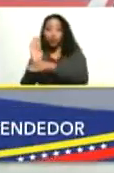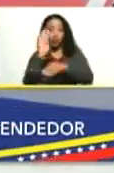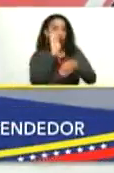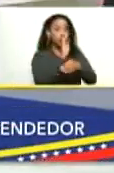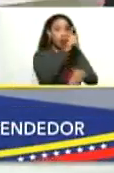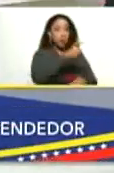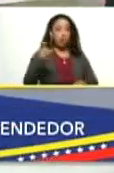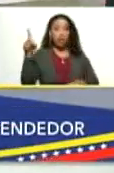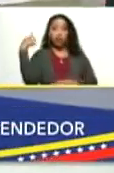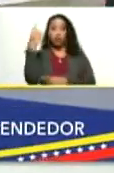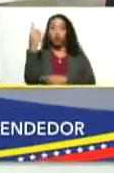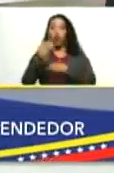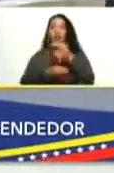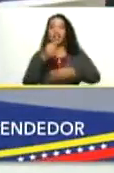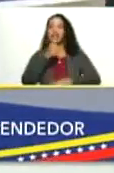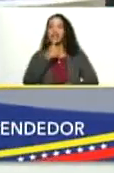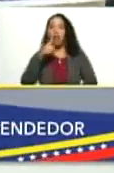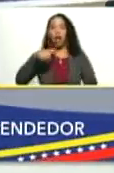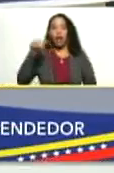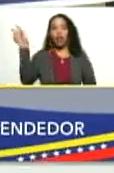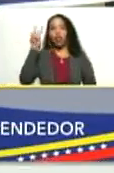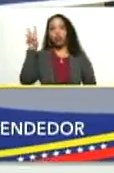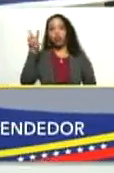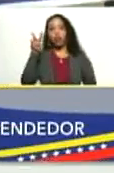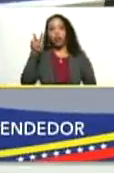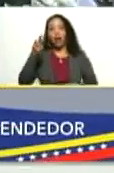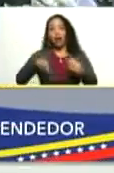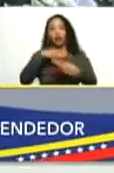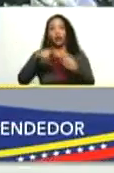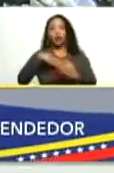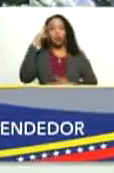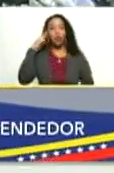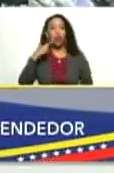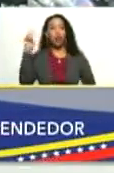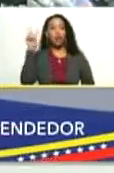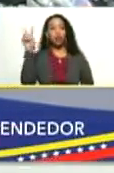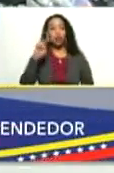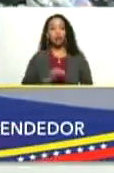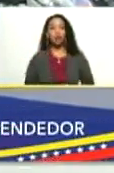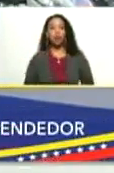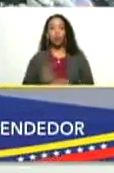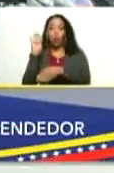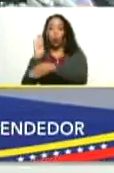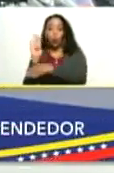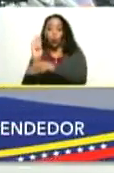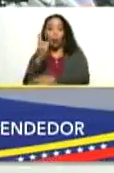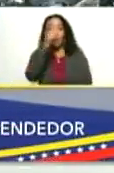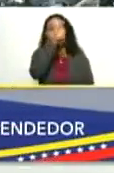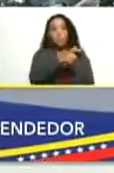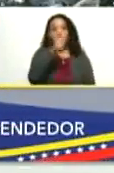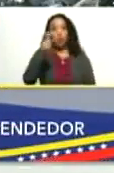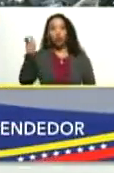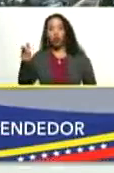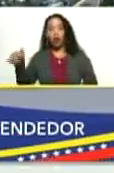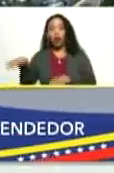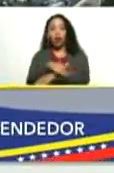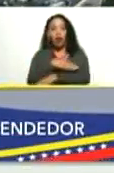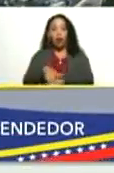Eso solo lo hace Venezuela, la Revolución Bolivariana de Venezuela. Cuidar a la gente,